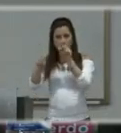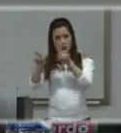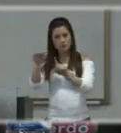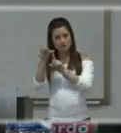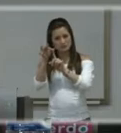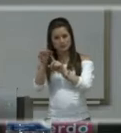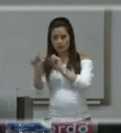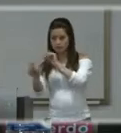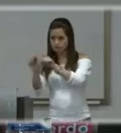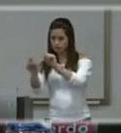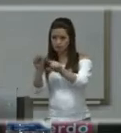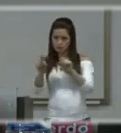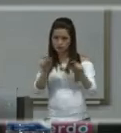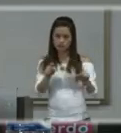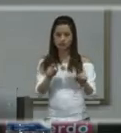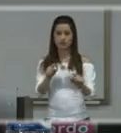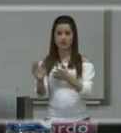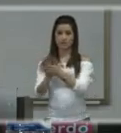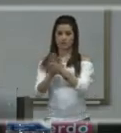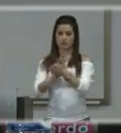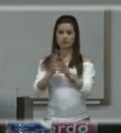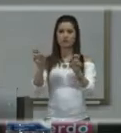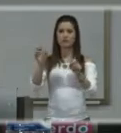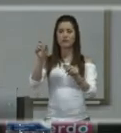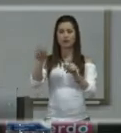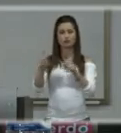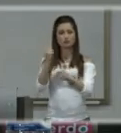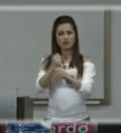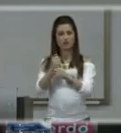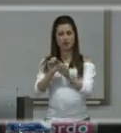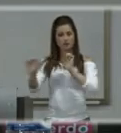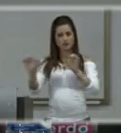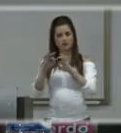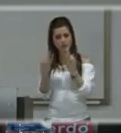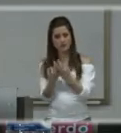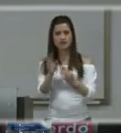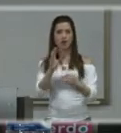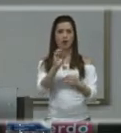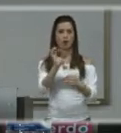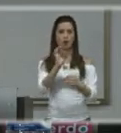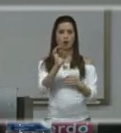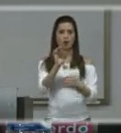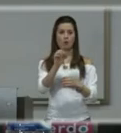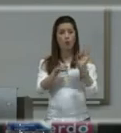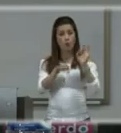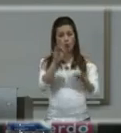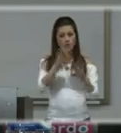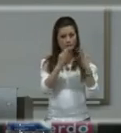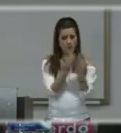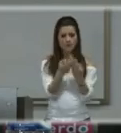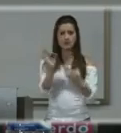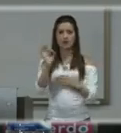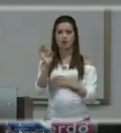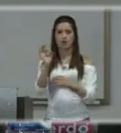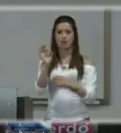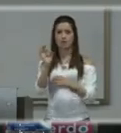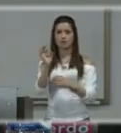tenemos información de defensores de familia, procuradoras de familia, jueces y juezas de familia,